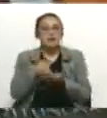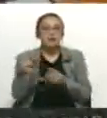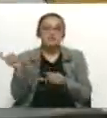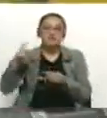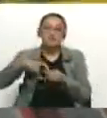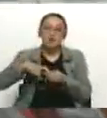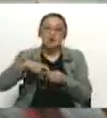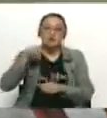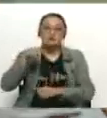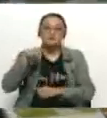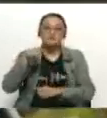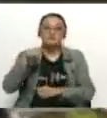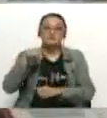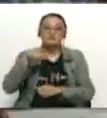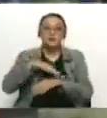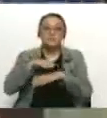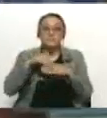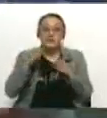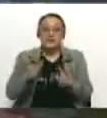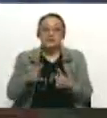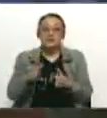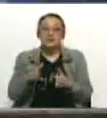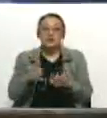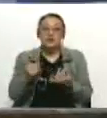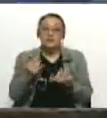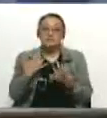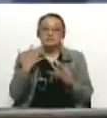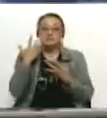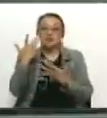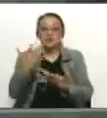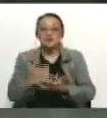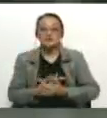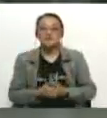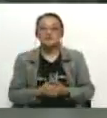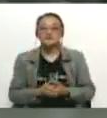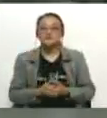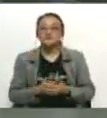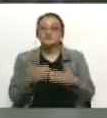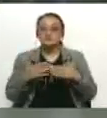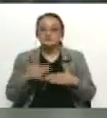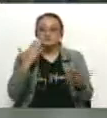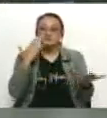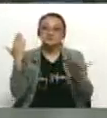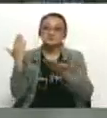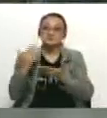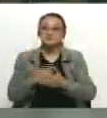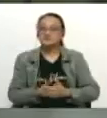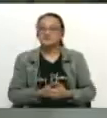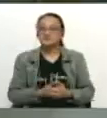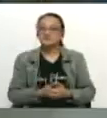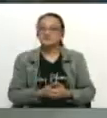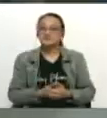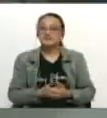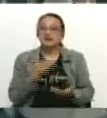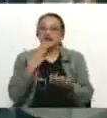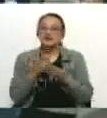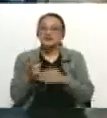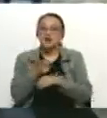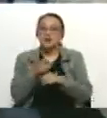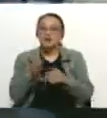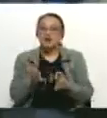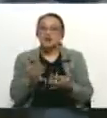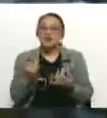incorporen a esto, ministro Villegas, van a poder ver. Entonces, adelante. Gracias, gobernador.